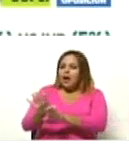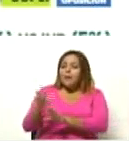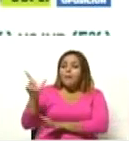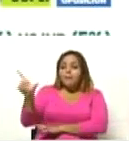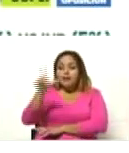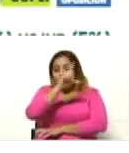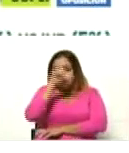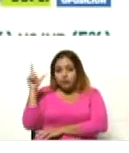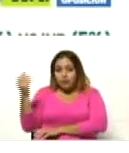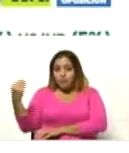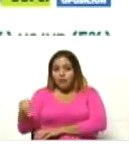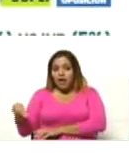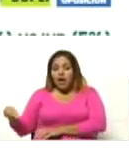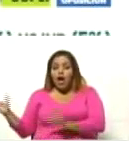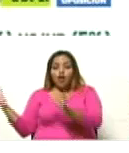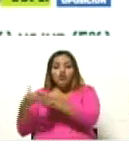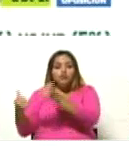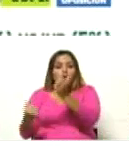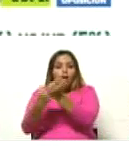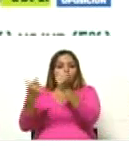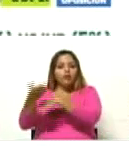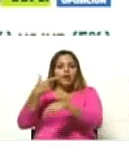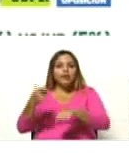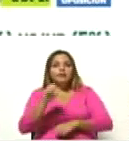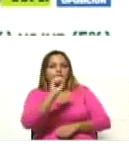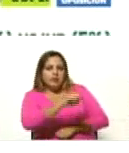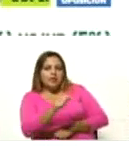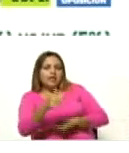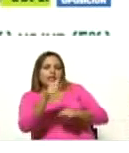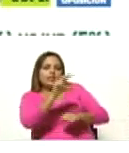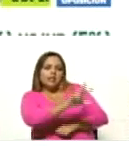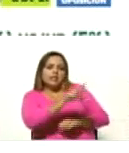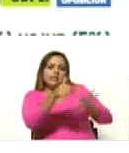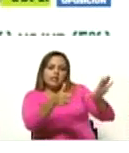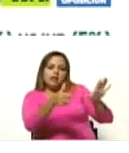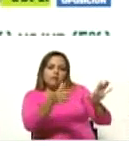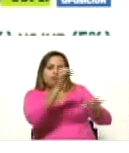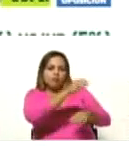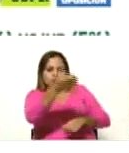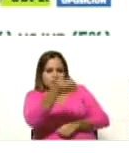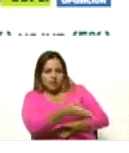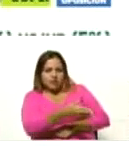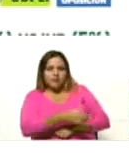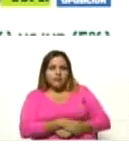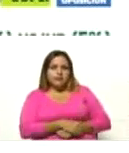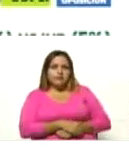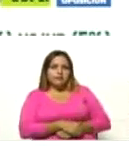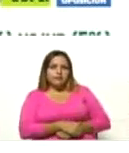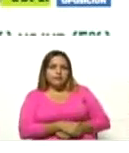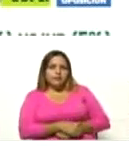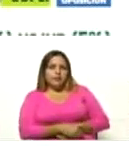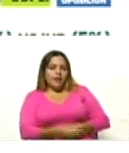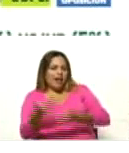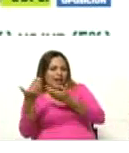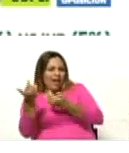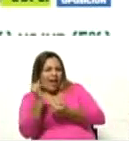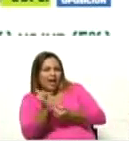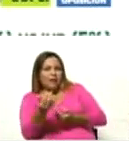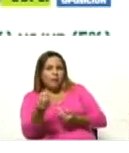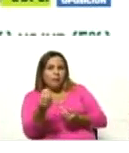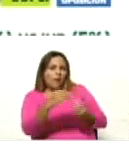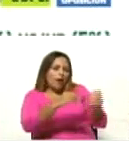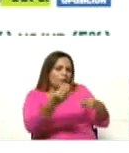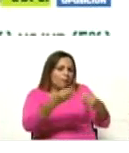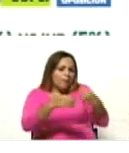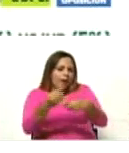Polo. Más el Gran Polo, más los partidos del Gran Polo Patriótico. ¿Ok? Ahí, evidentemente, preponderante